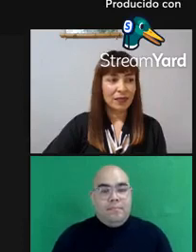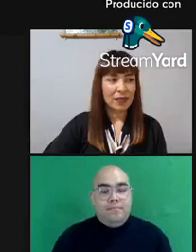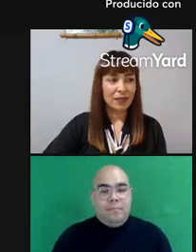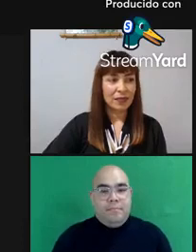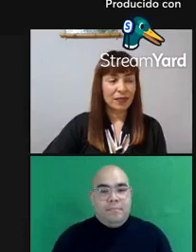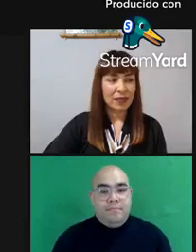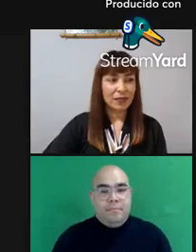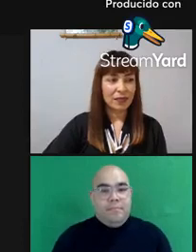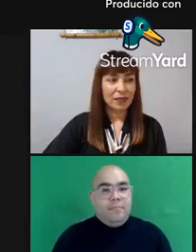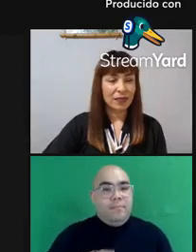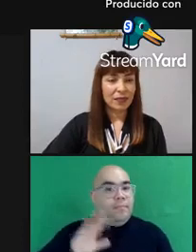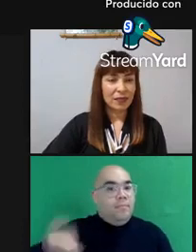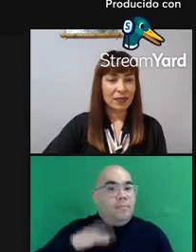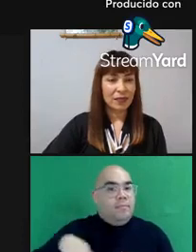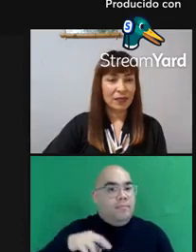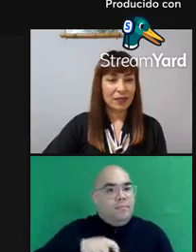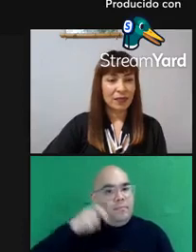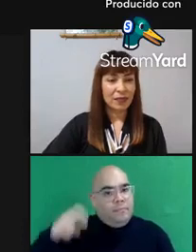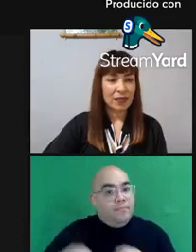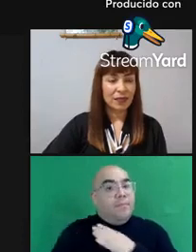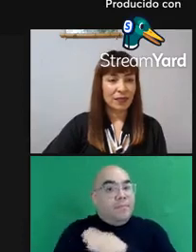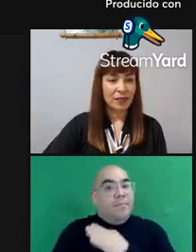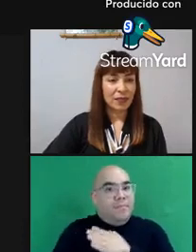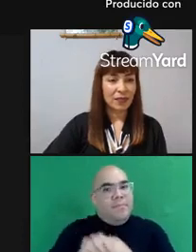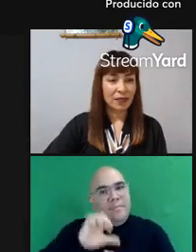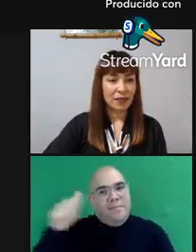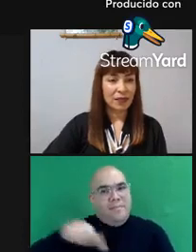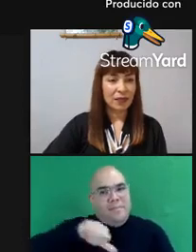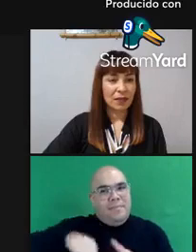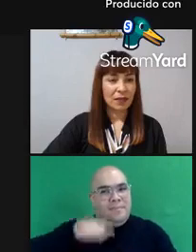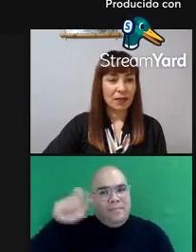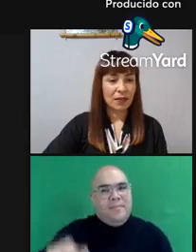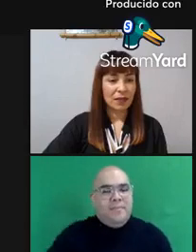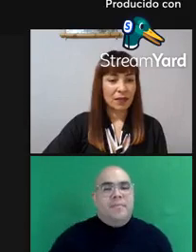Darío, ¿no está en la sala en este momento? ¿Podemos continuar con otra persona?